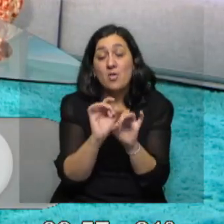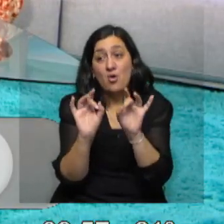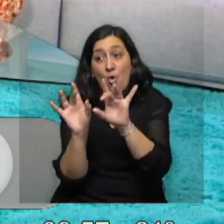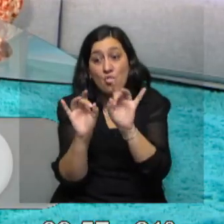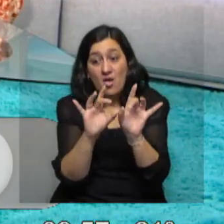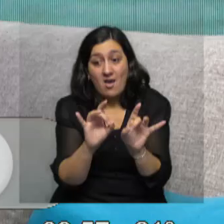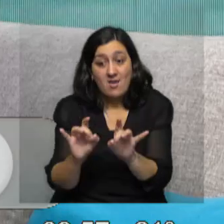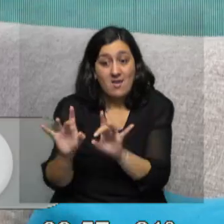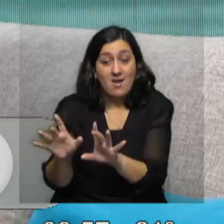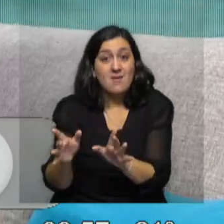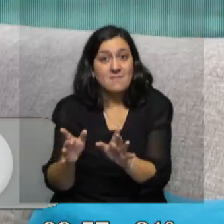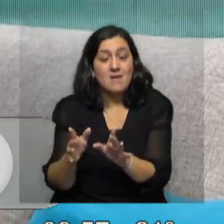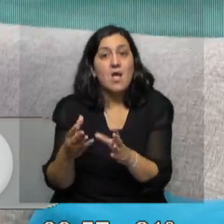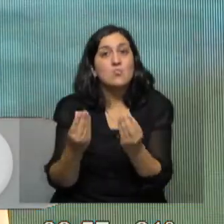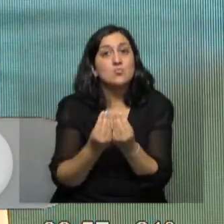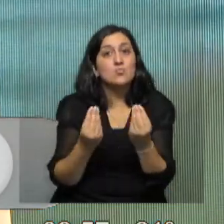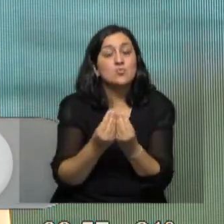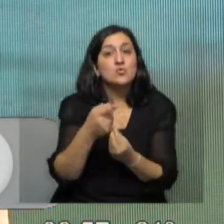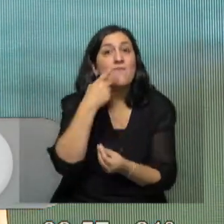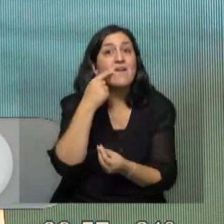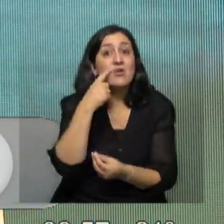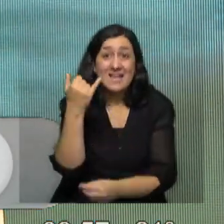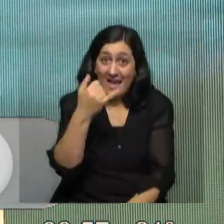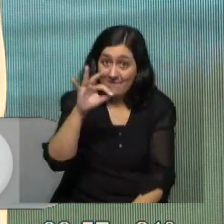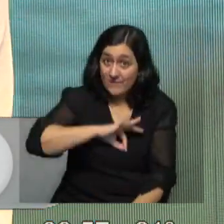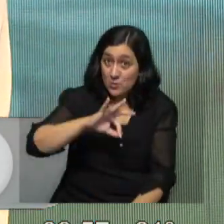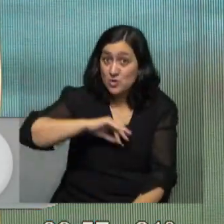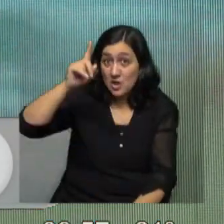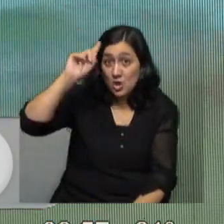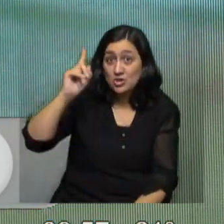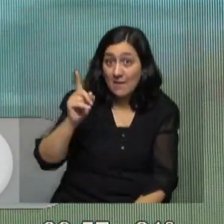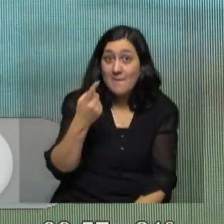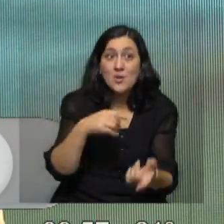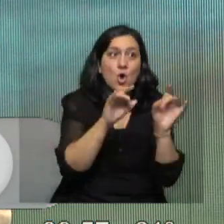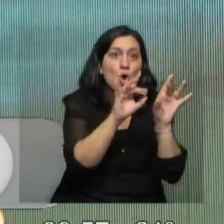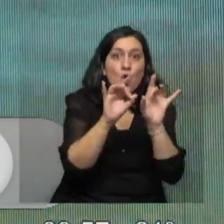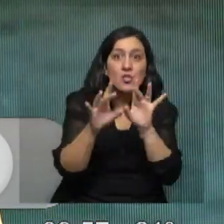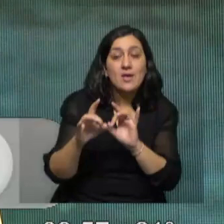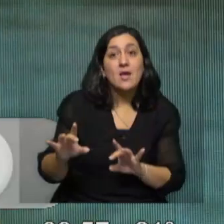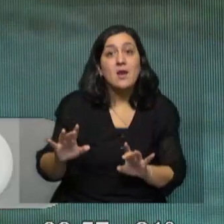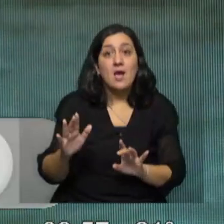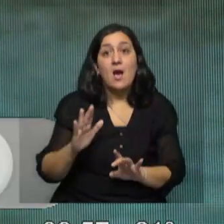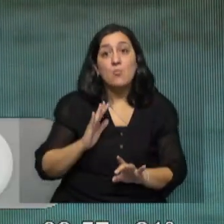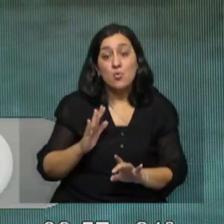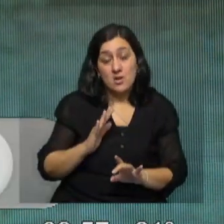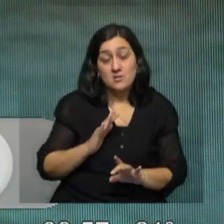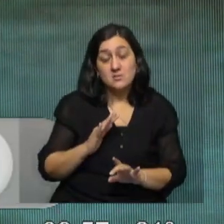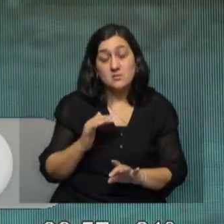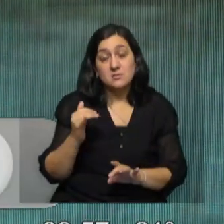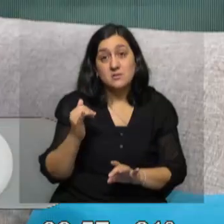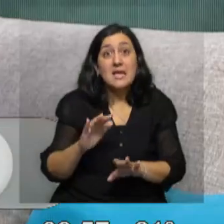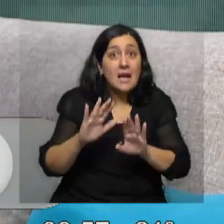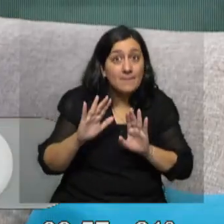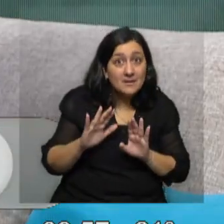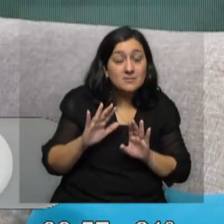varones que tienen el virus y no lo saben. Sí. Y contagian a mujeres que también de repente tienen el virus y no lo saben.